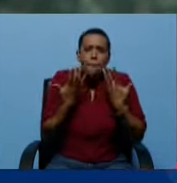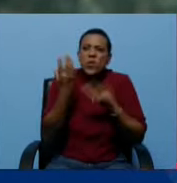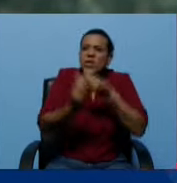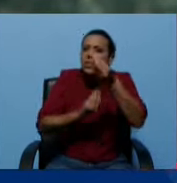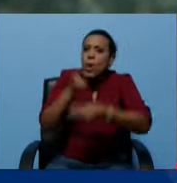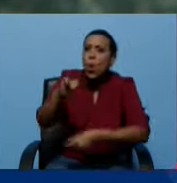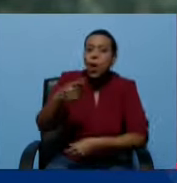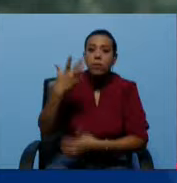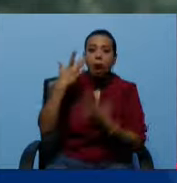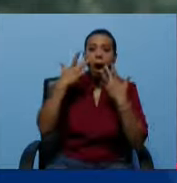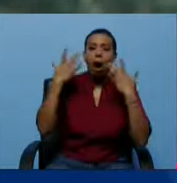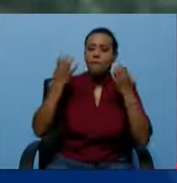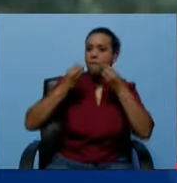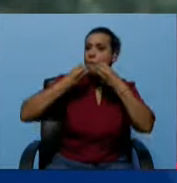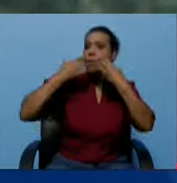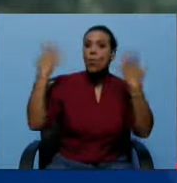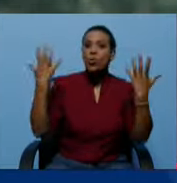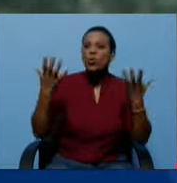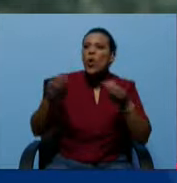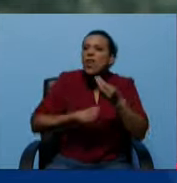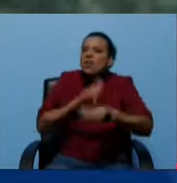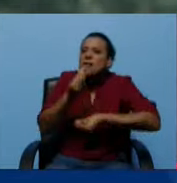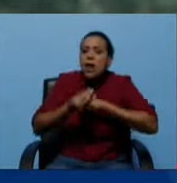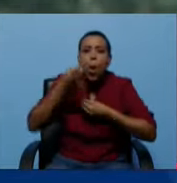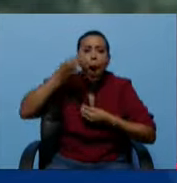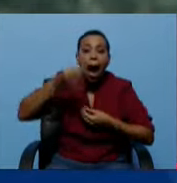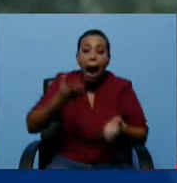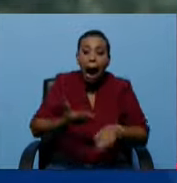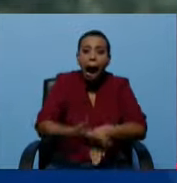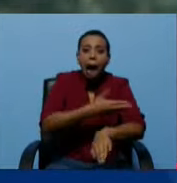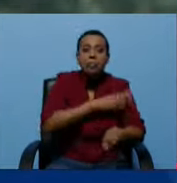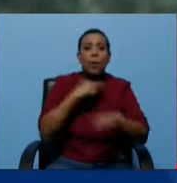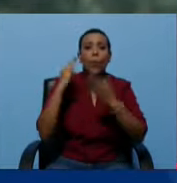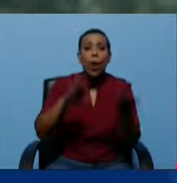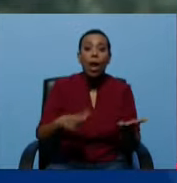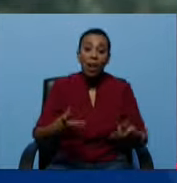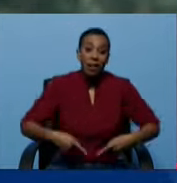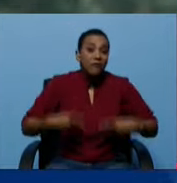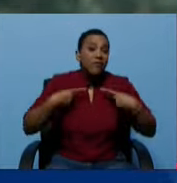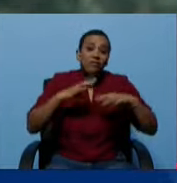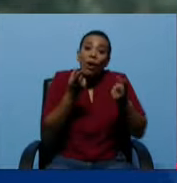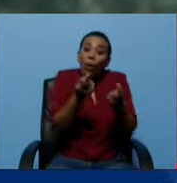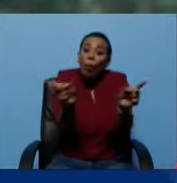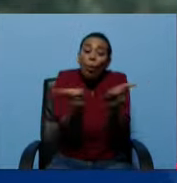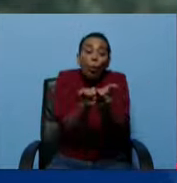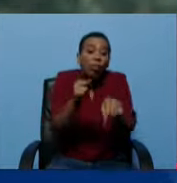hicieron? ¿Qué dejaron? La vida es corta.